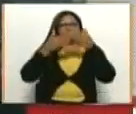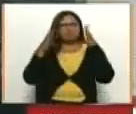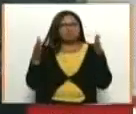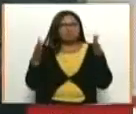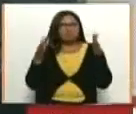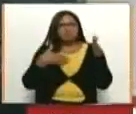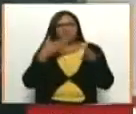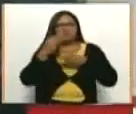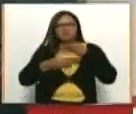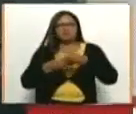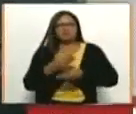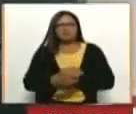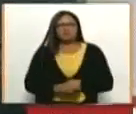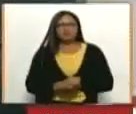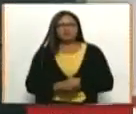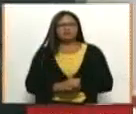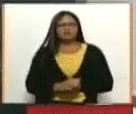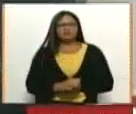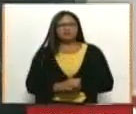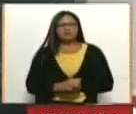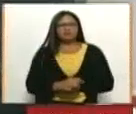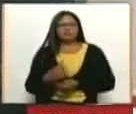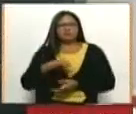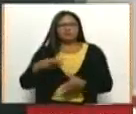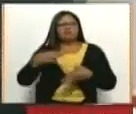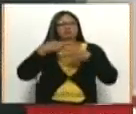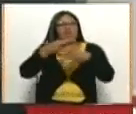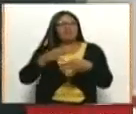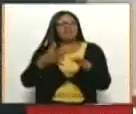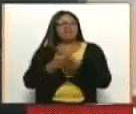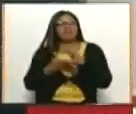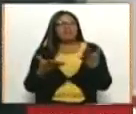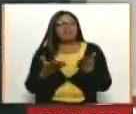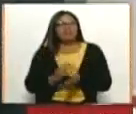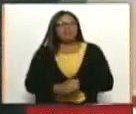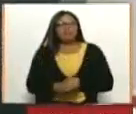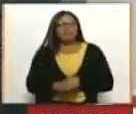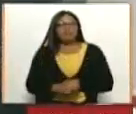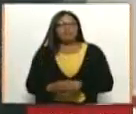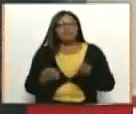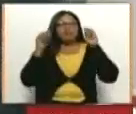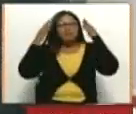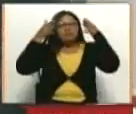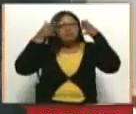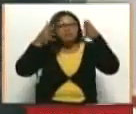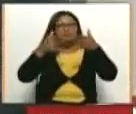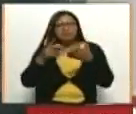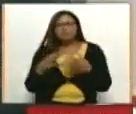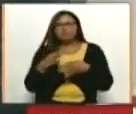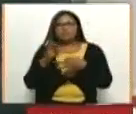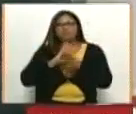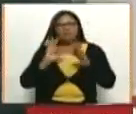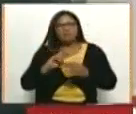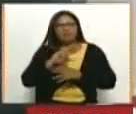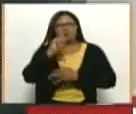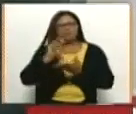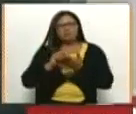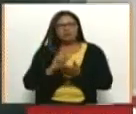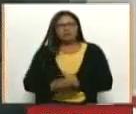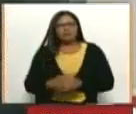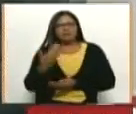porque, el interés de, o la orientación de los intereses nacionales que le da el presidente